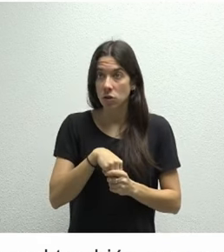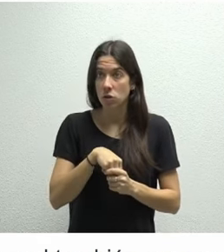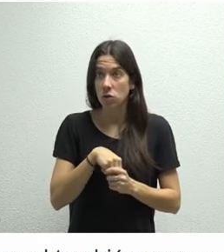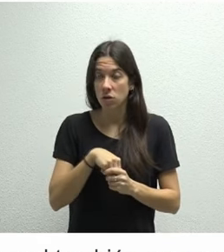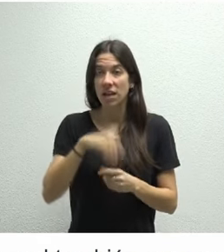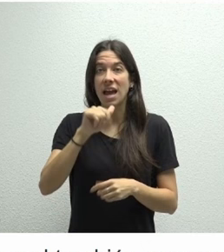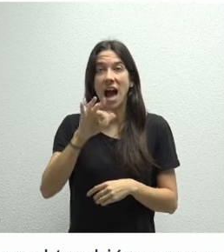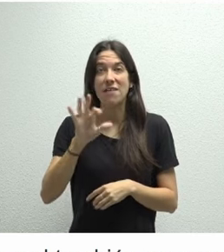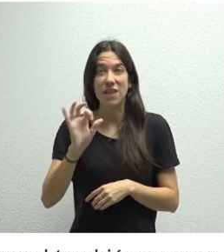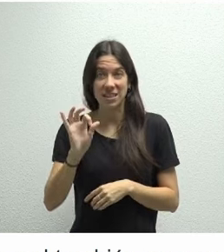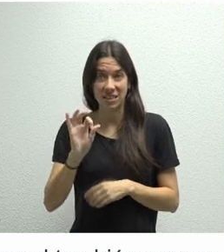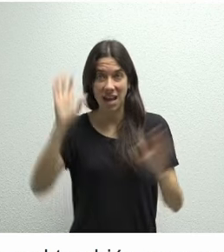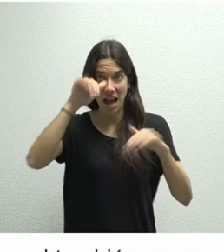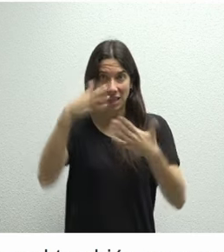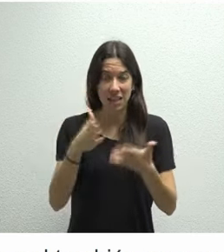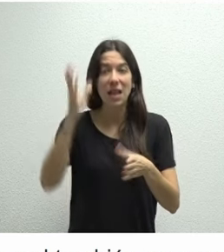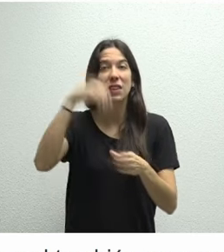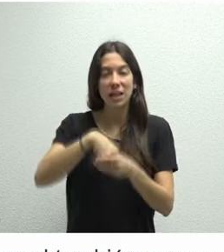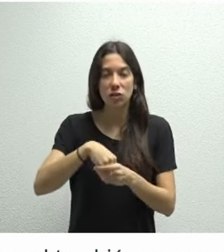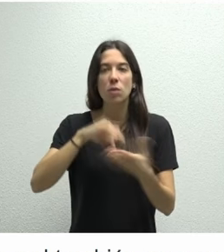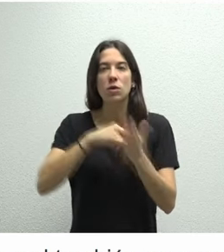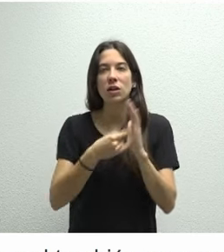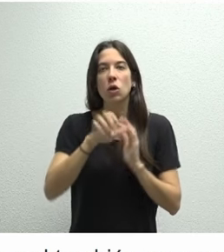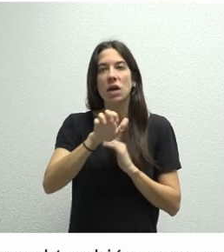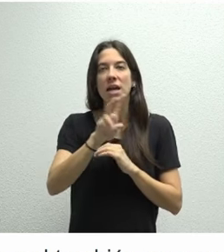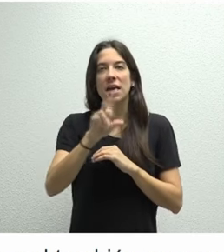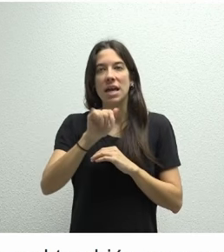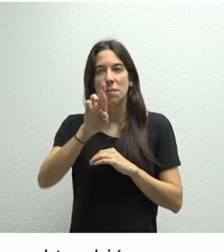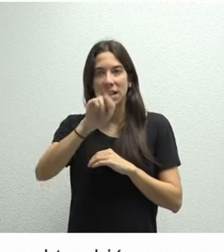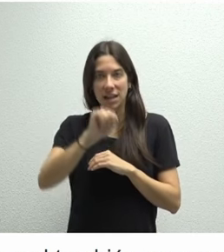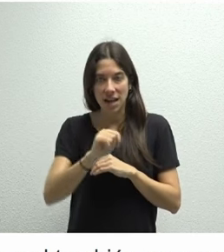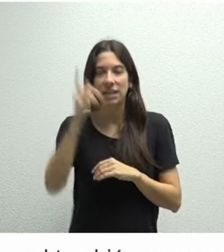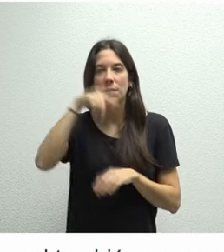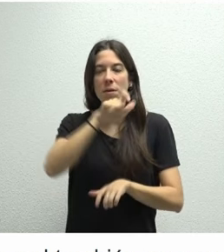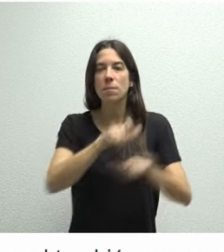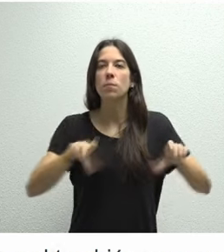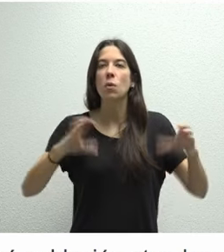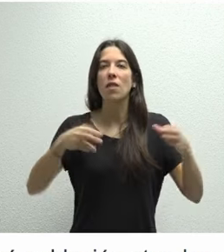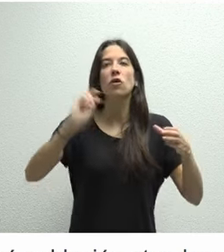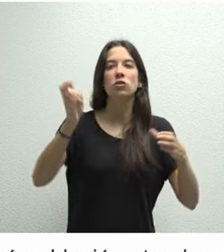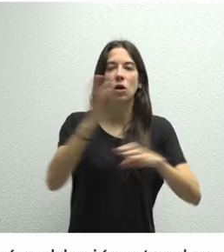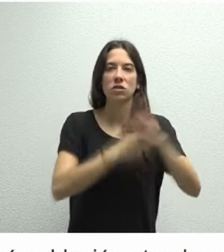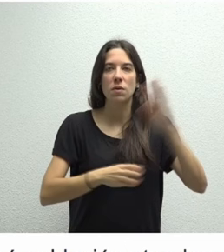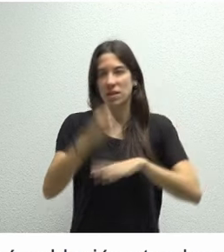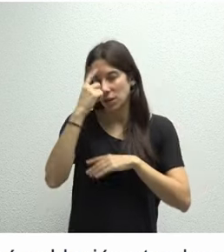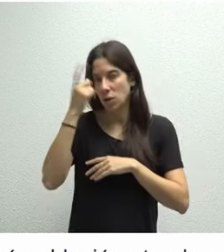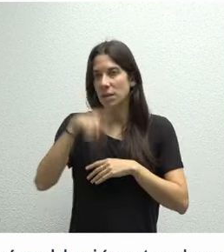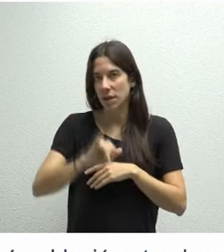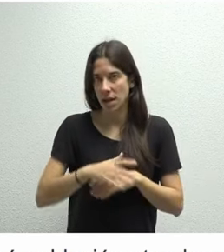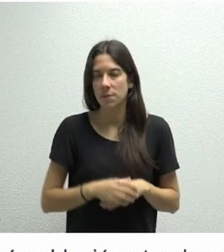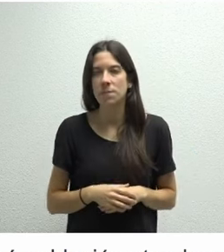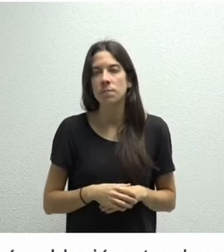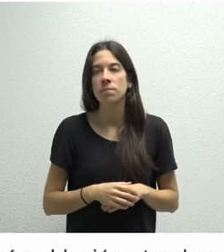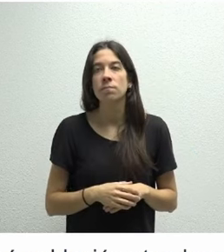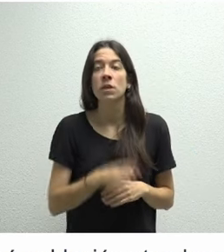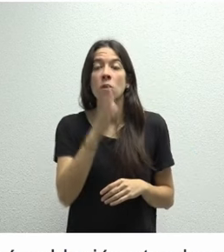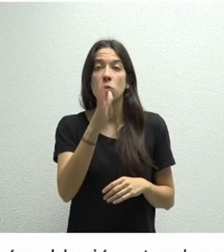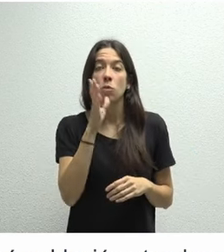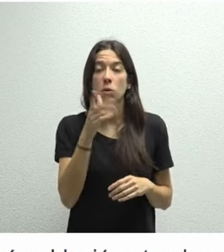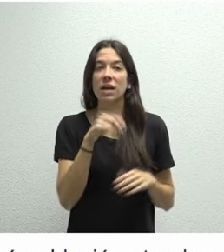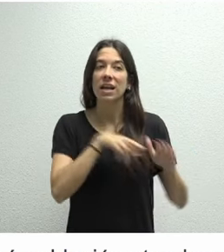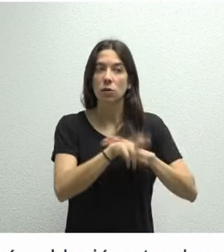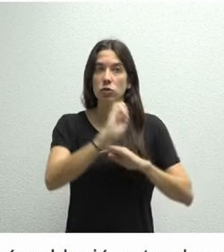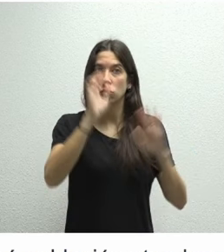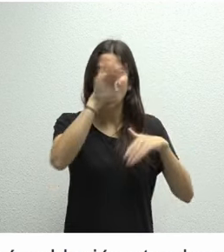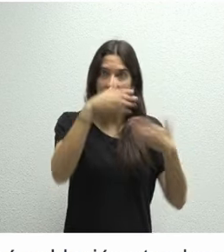afas si está dentro del proyecto de batra y atendemos a otra población con discapacidad intelectual bien que están siendo atendidos en otros recursos